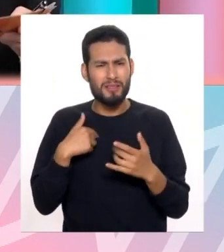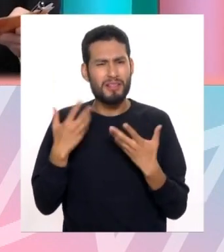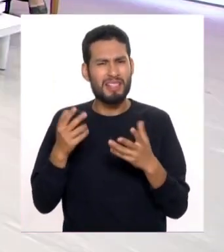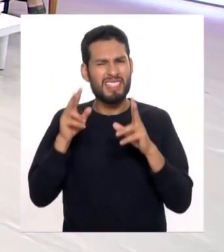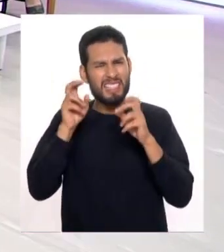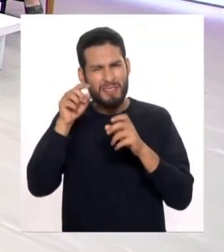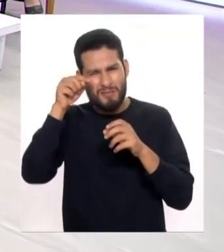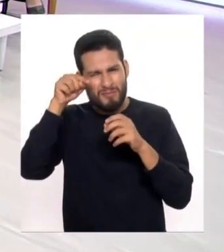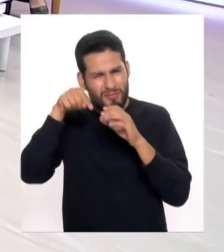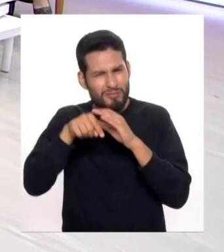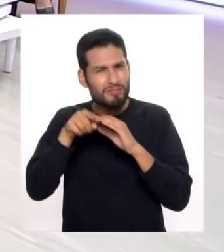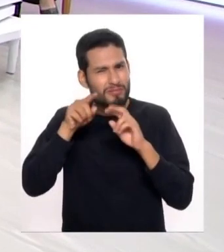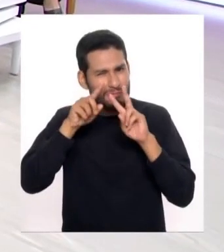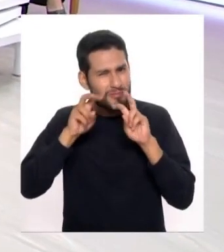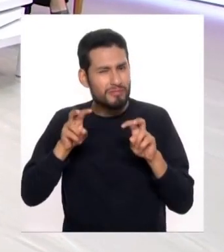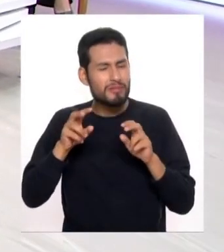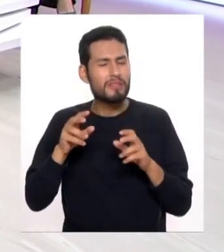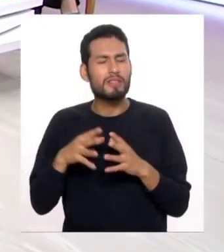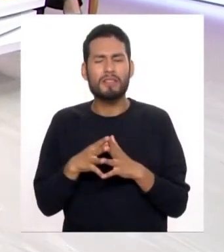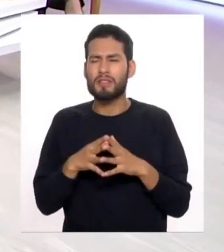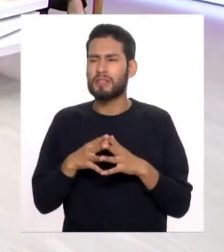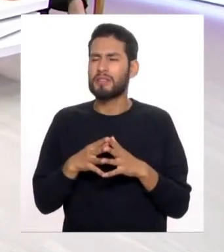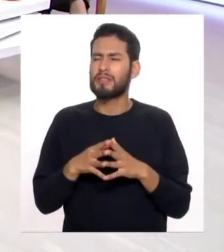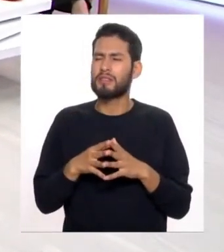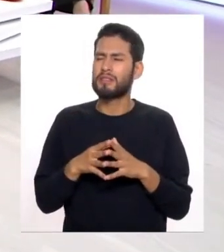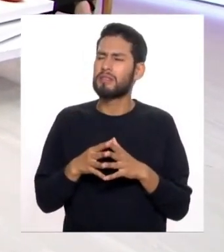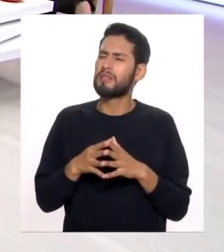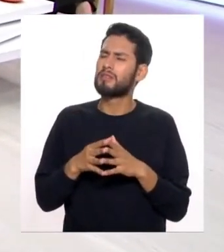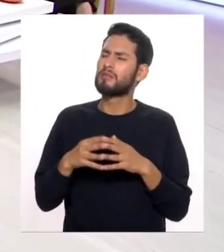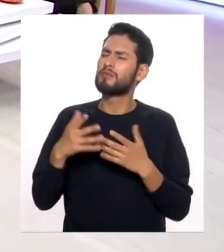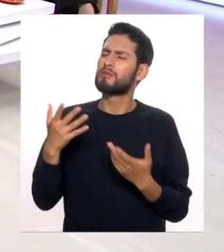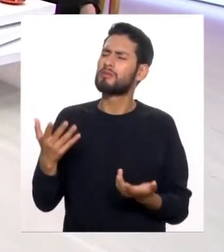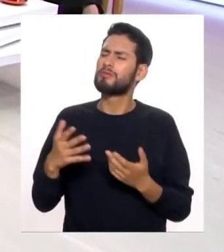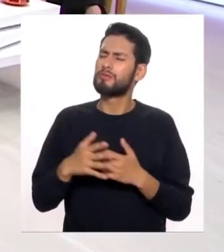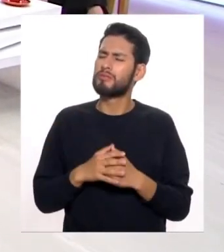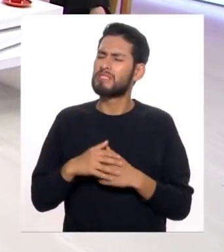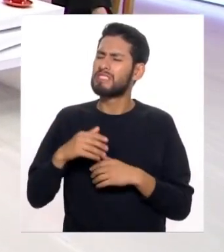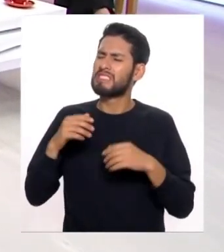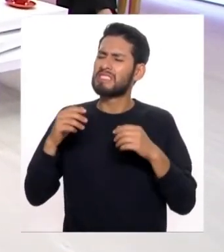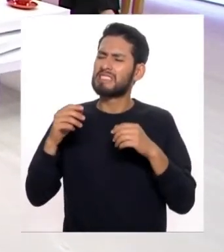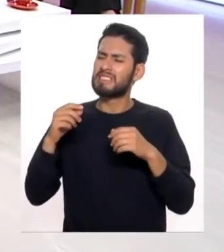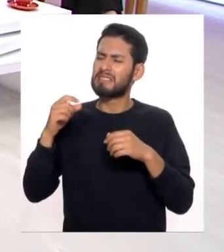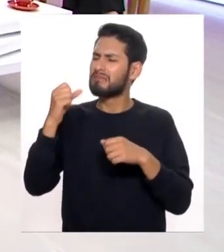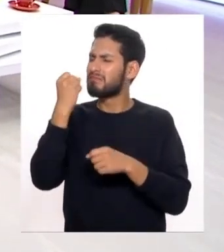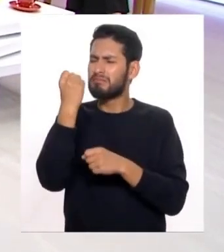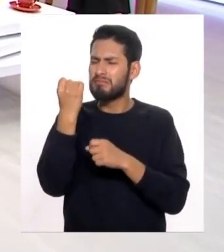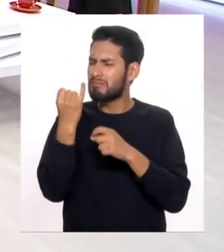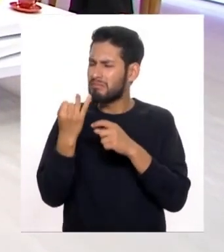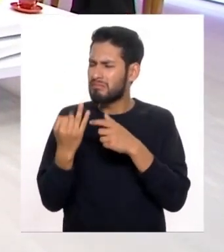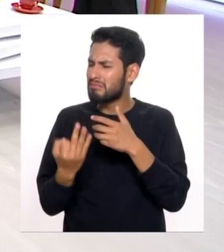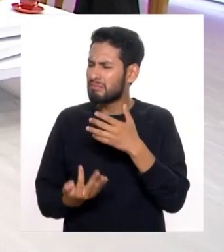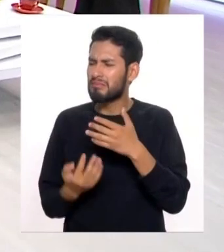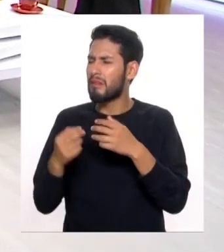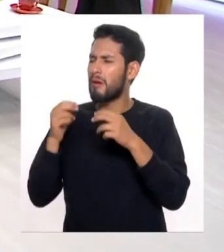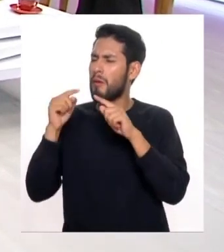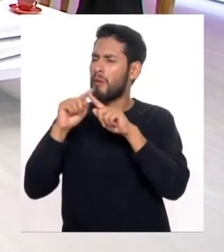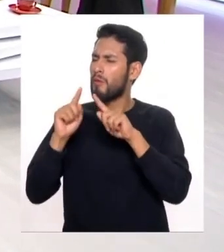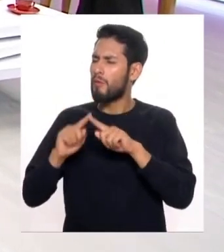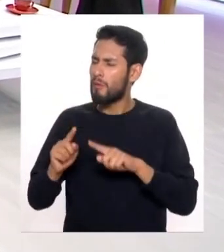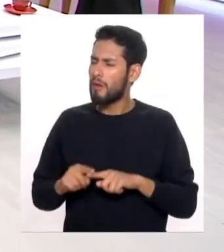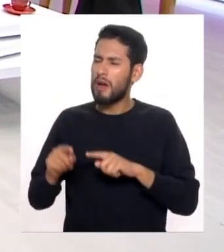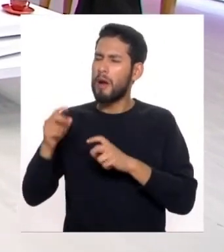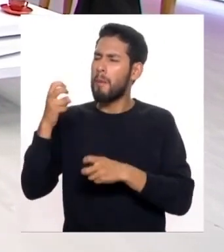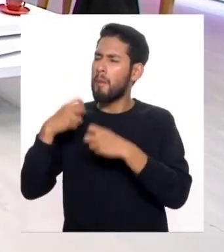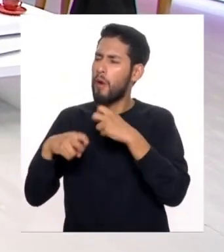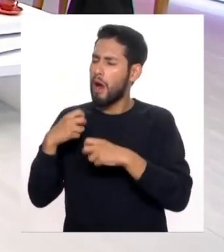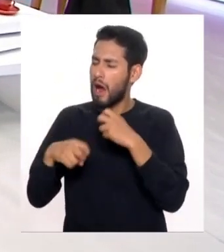tema. Básicamente, ¿cuáles son los principales temas o problemas que ustedes abordan